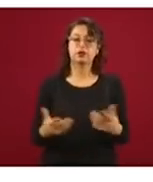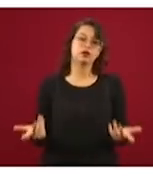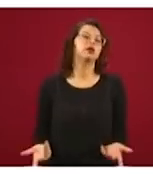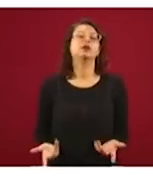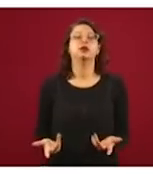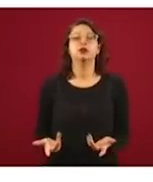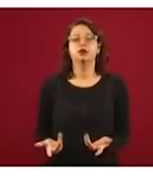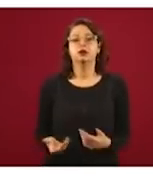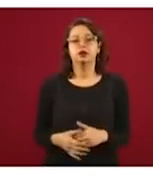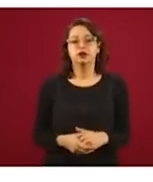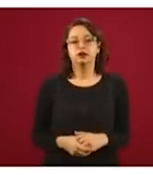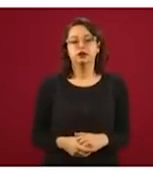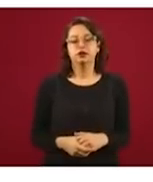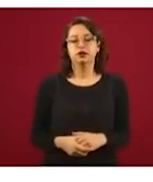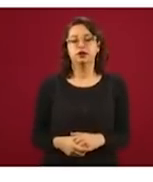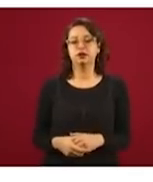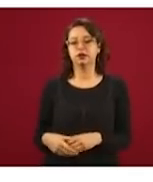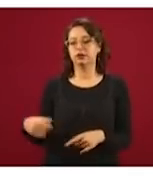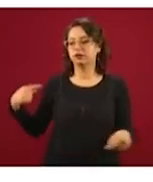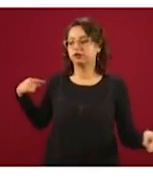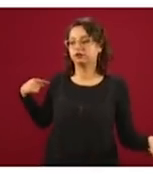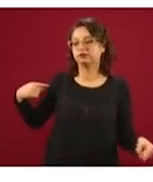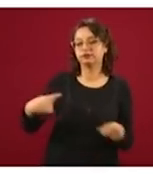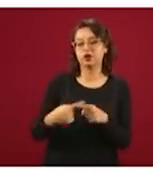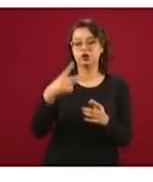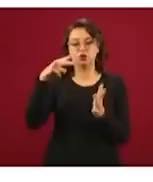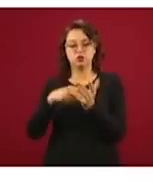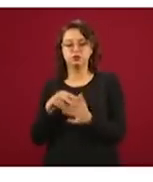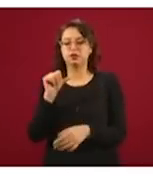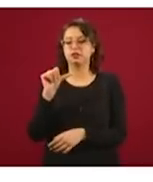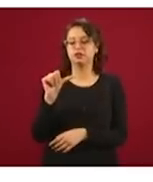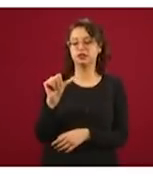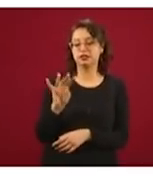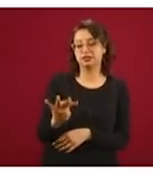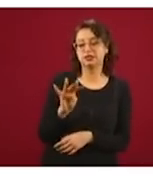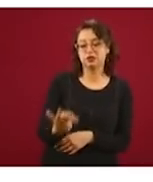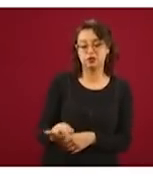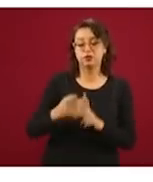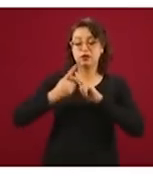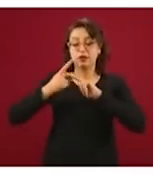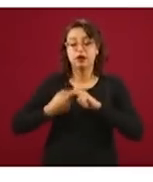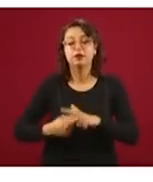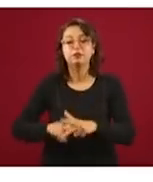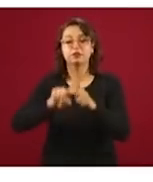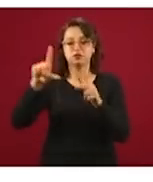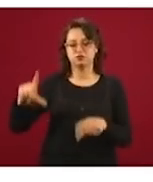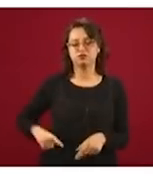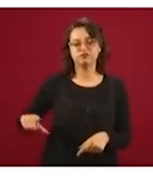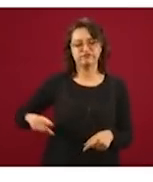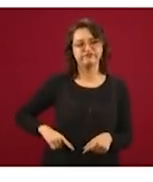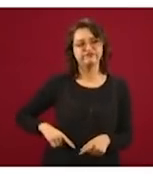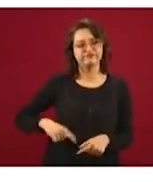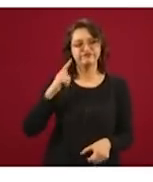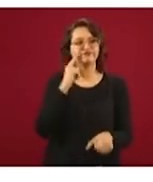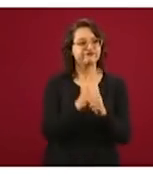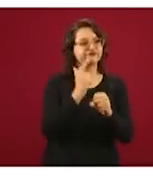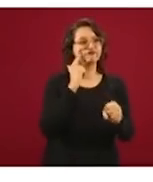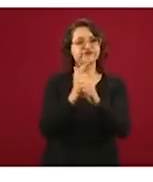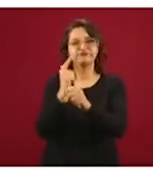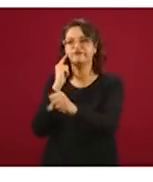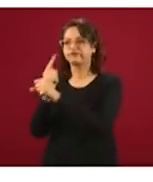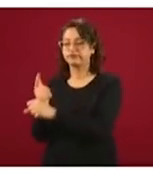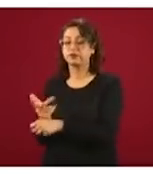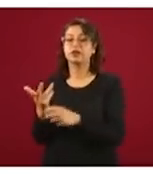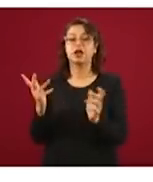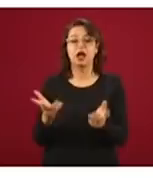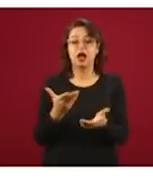primeros meses del sexenio documentamos que se necesitaba intervenir. Ya llevamos 18